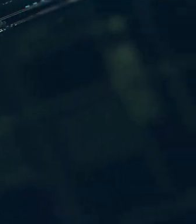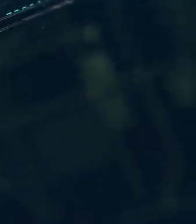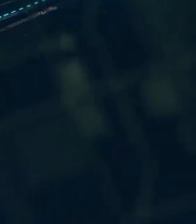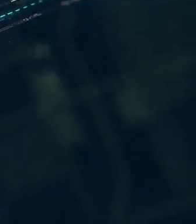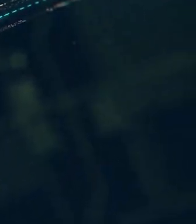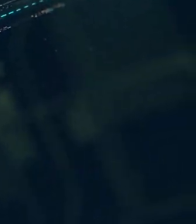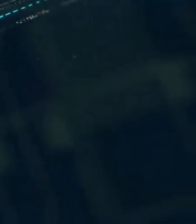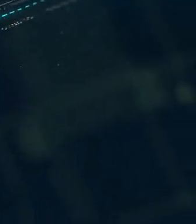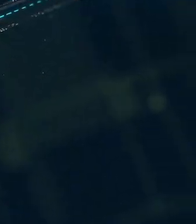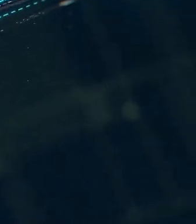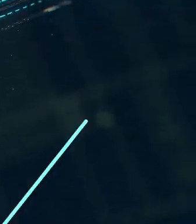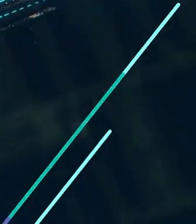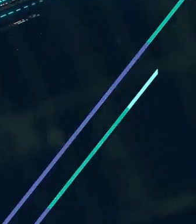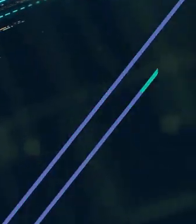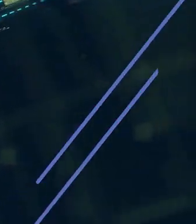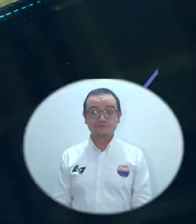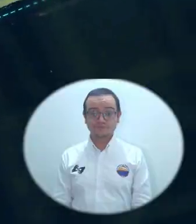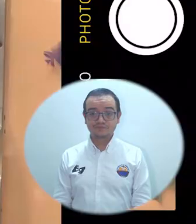Universidad del Magdalena.